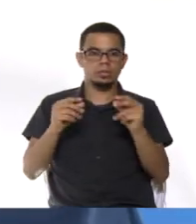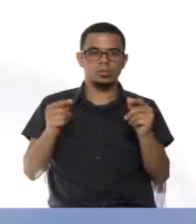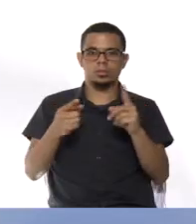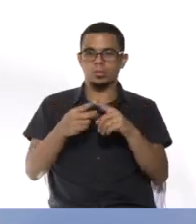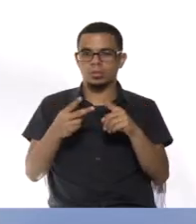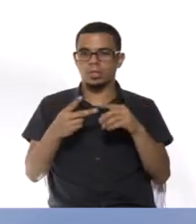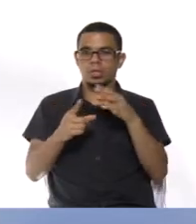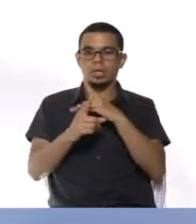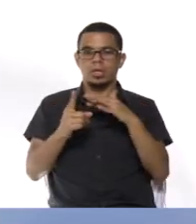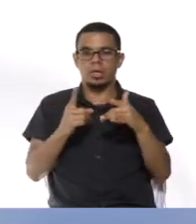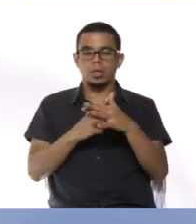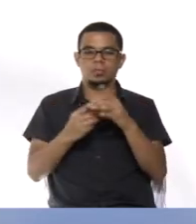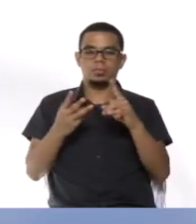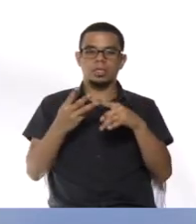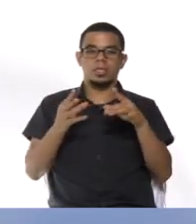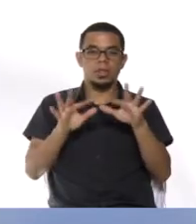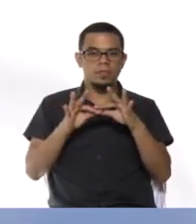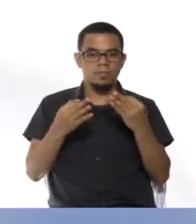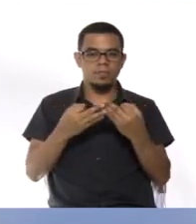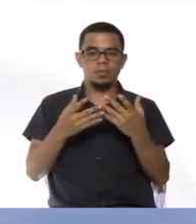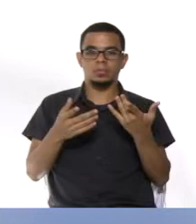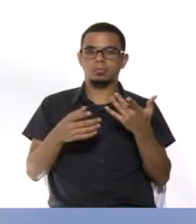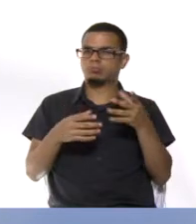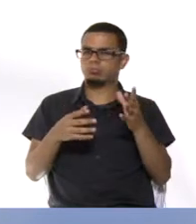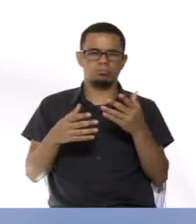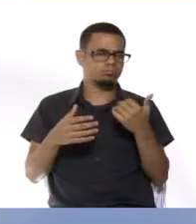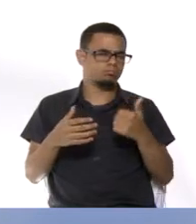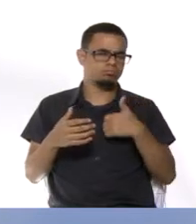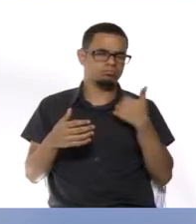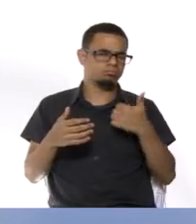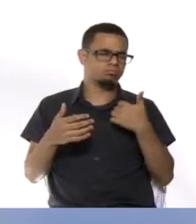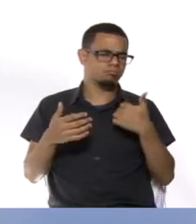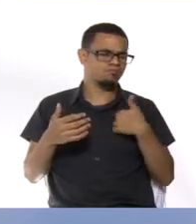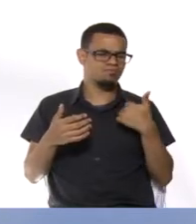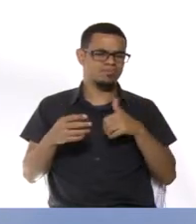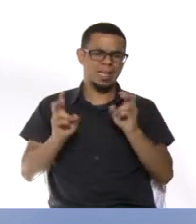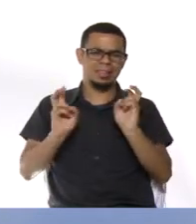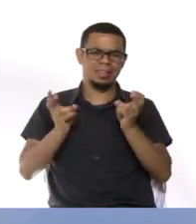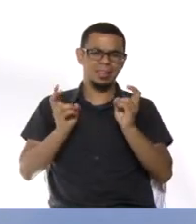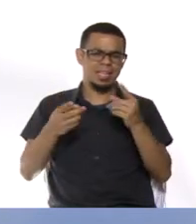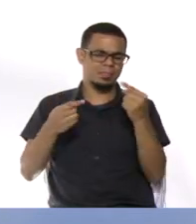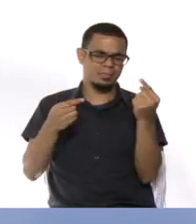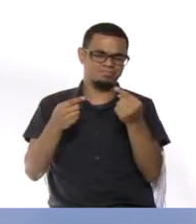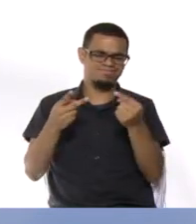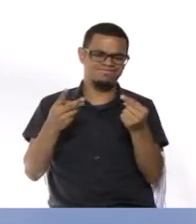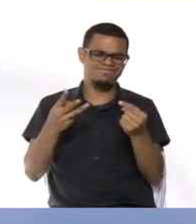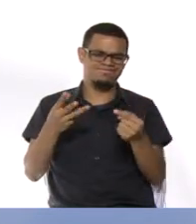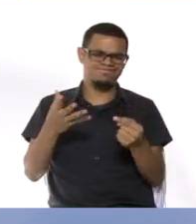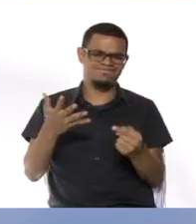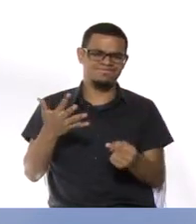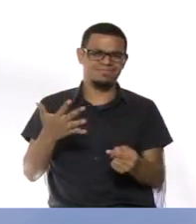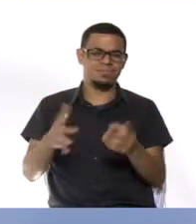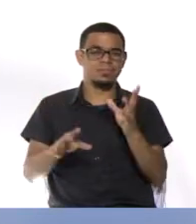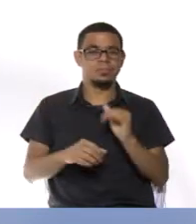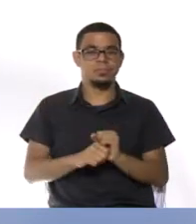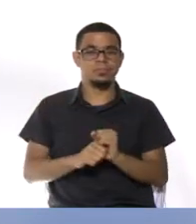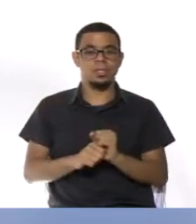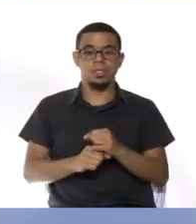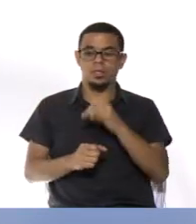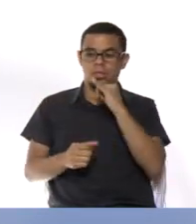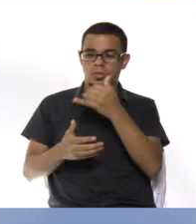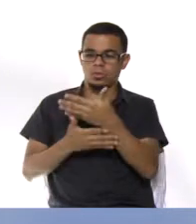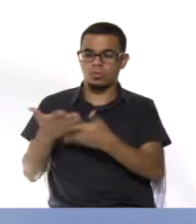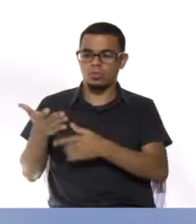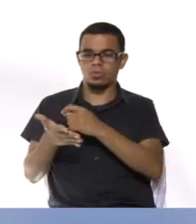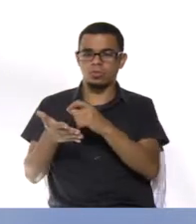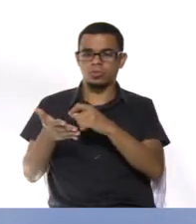de la naturaleza, de la familia, hay diversidades de temas con los que podemos elaborar un texto informativo y